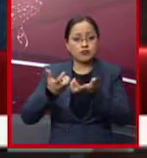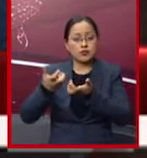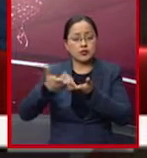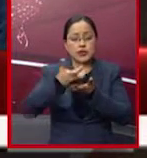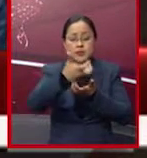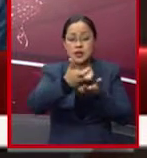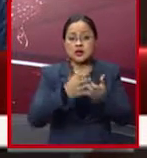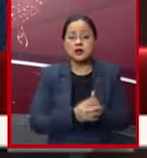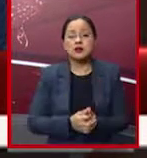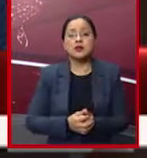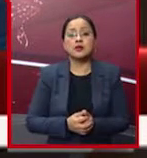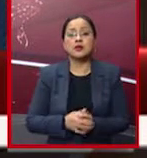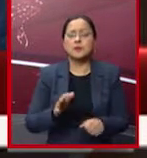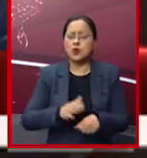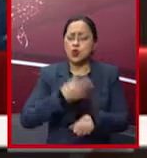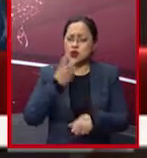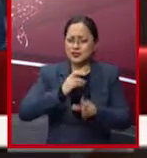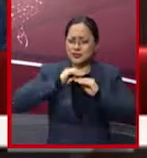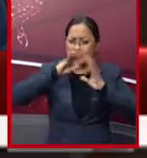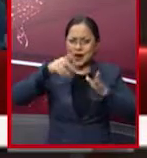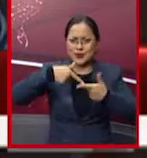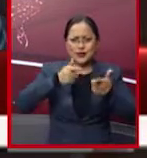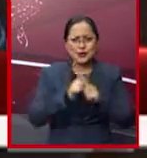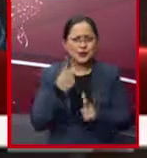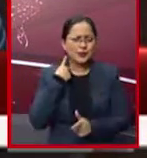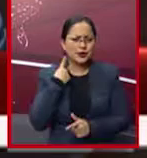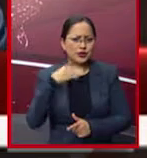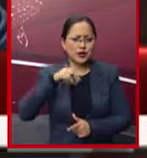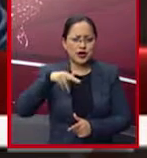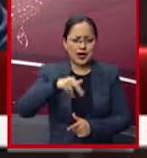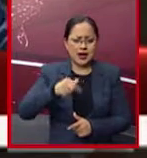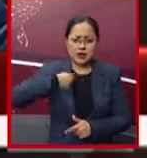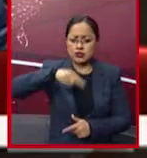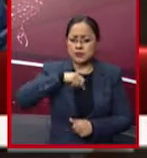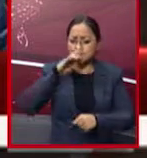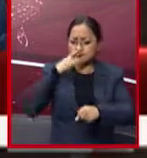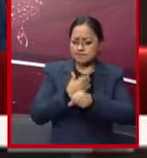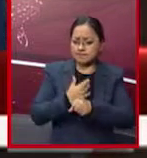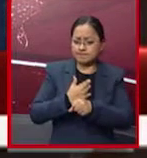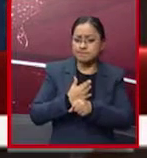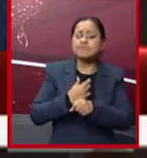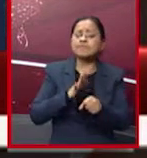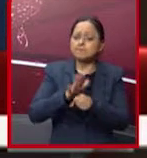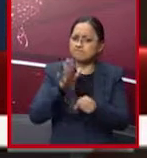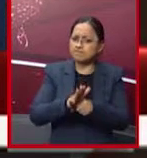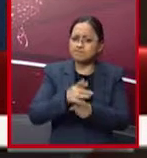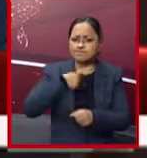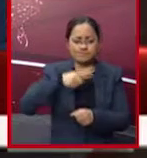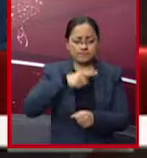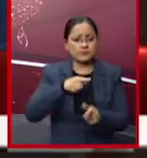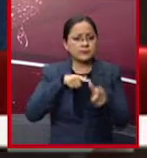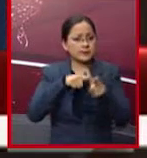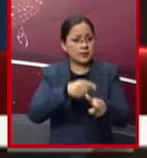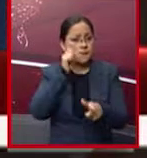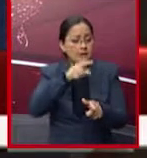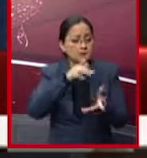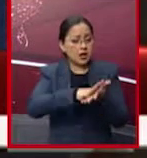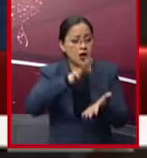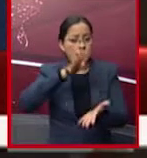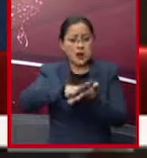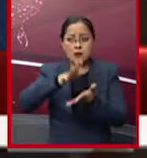Y por supuesto que Morena, en uso de sus facultades, si es que persiste esta